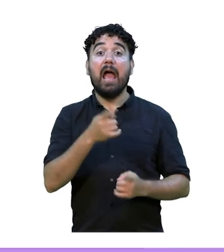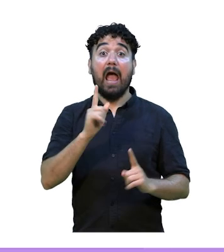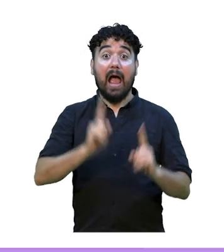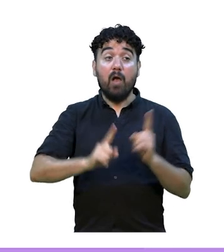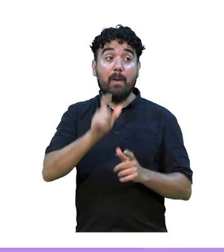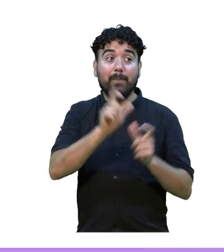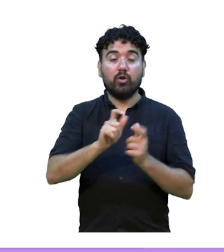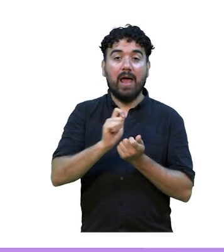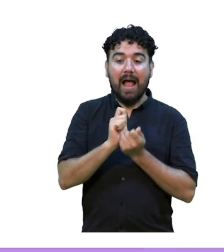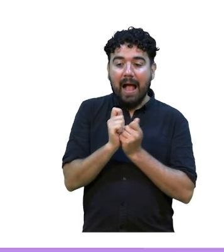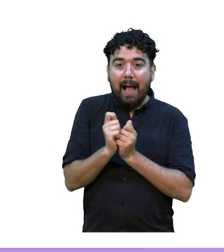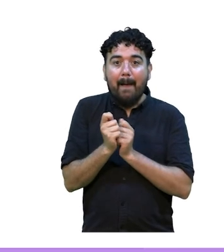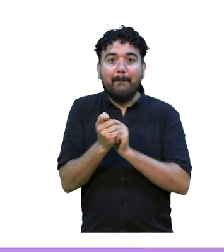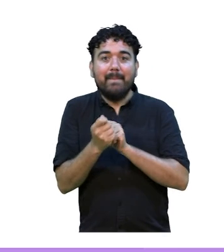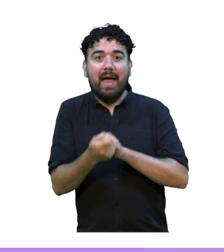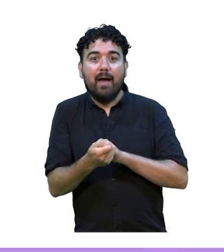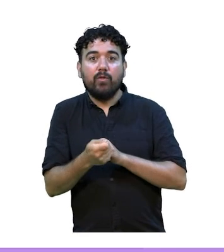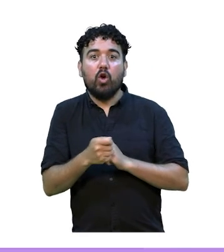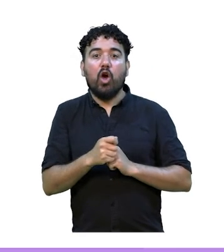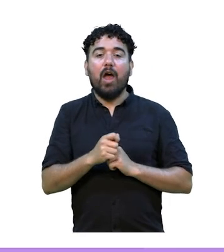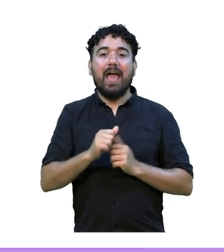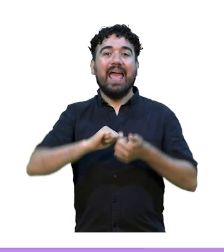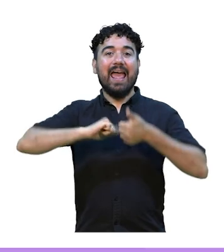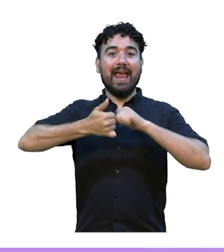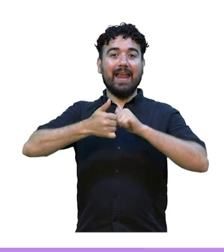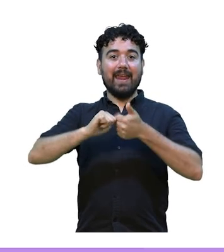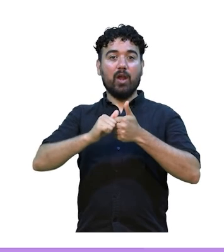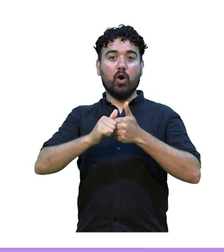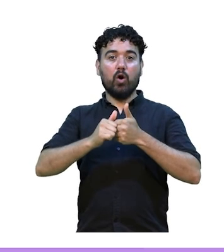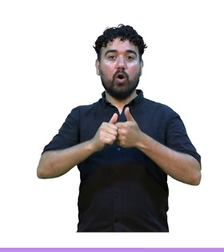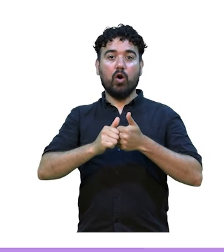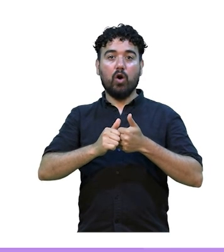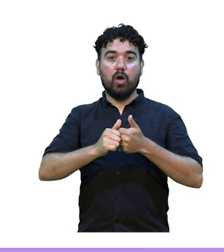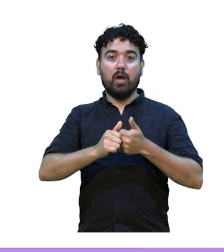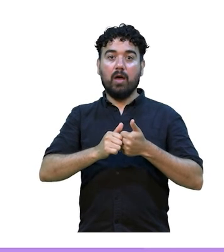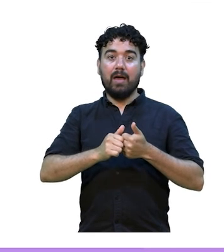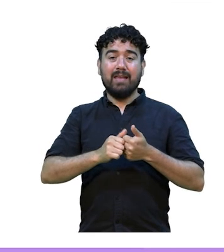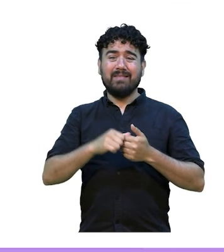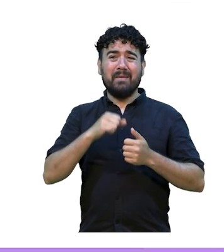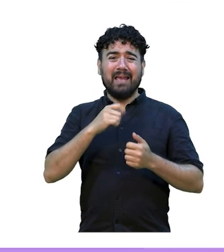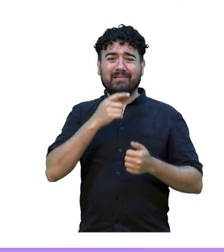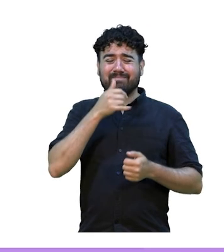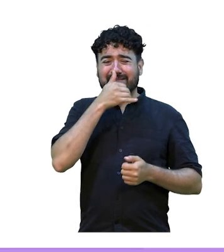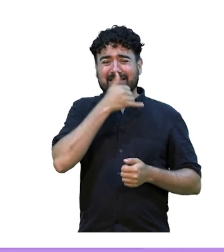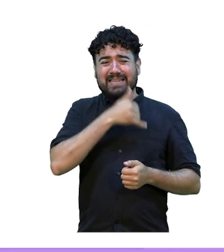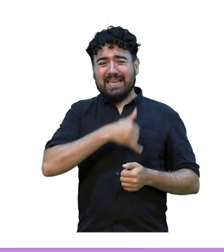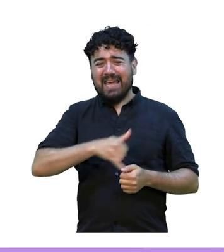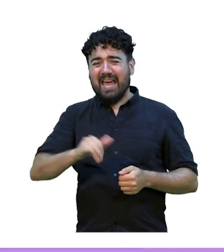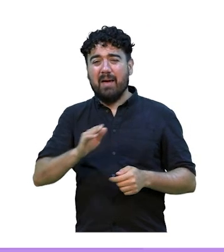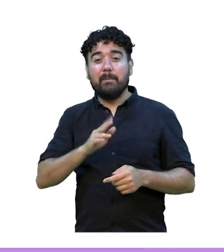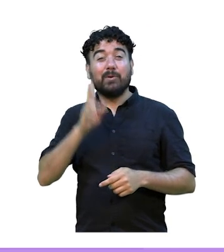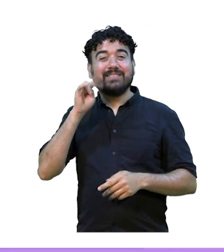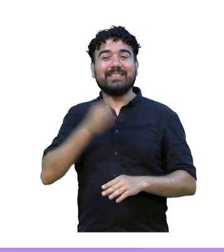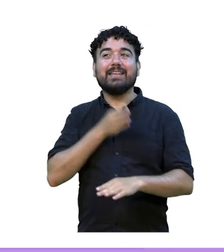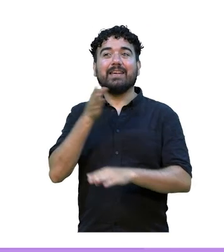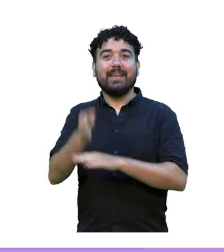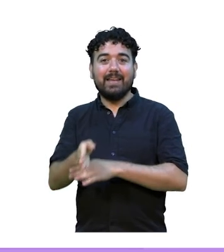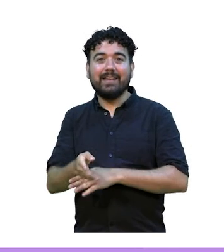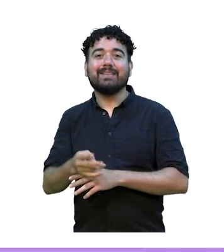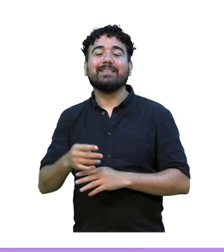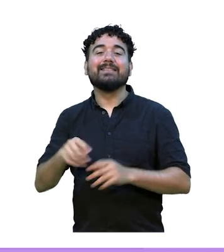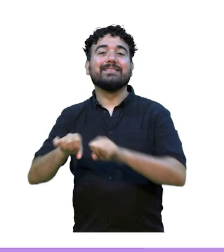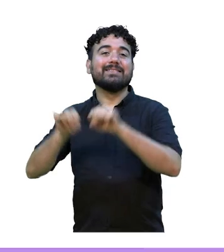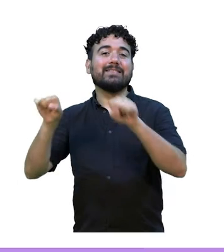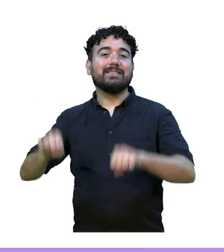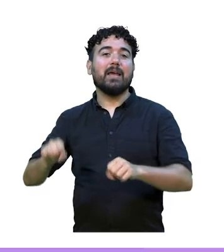tránsito de género, de sexo, que llevan años sin atenderse en el sistema de salud.